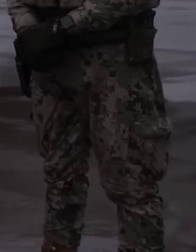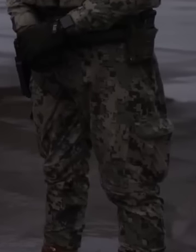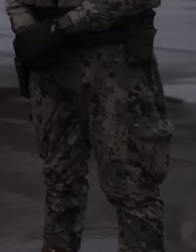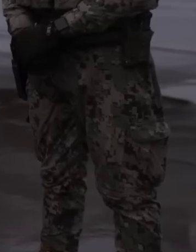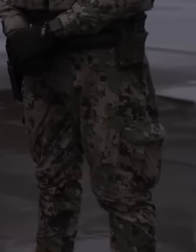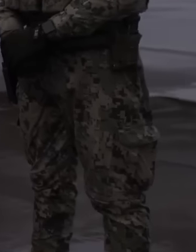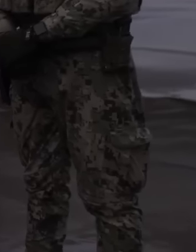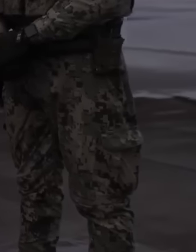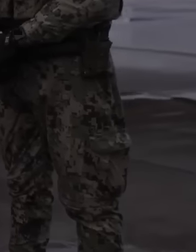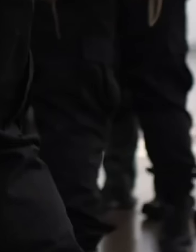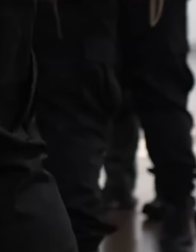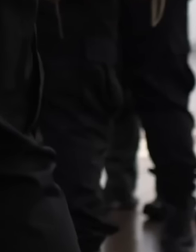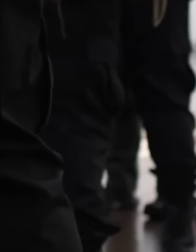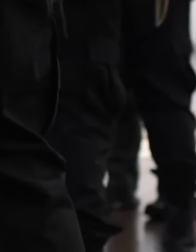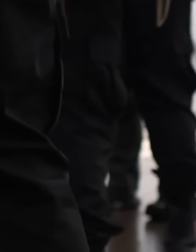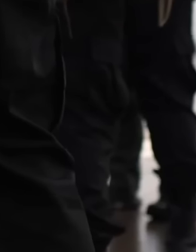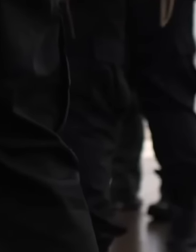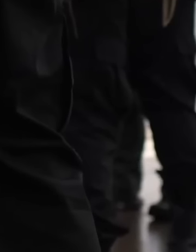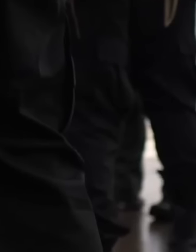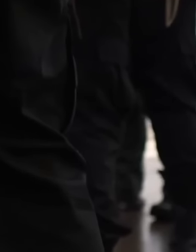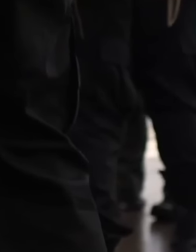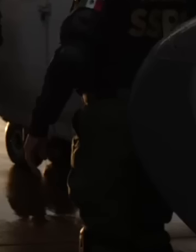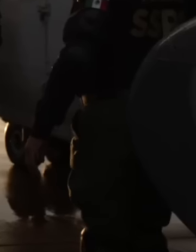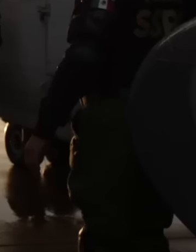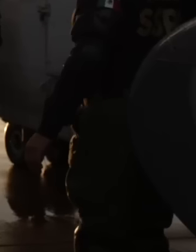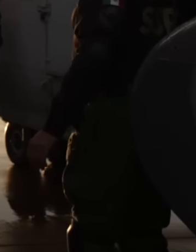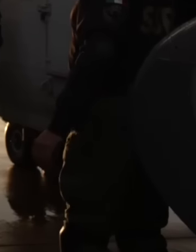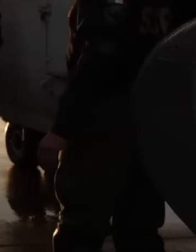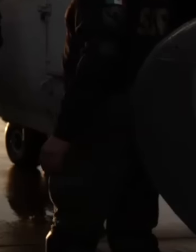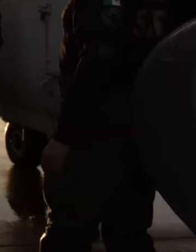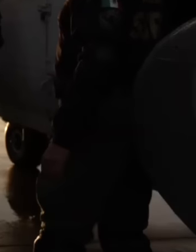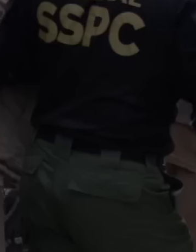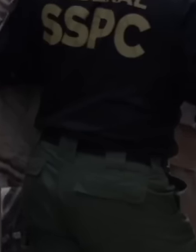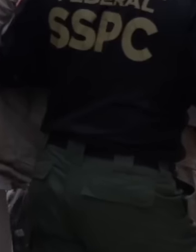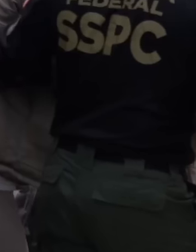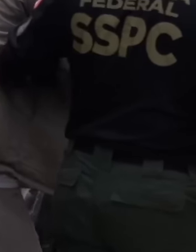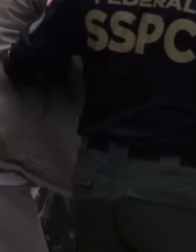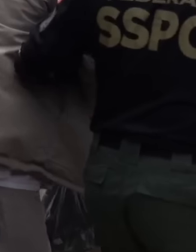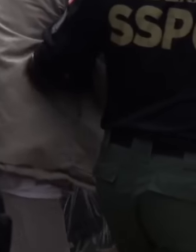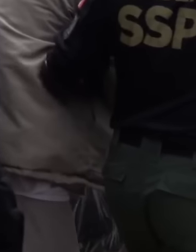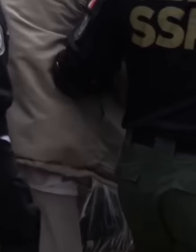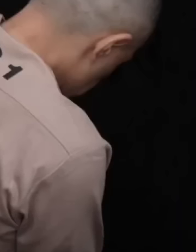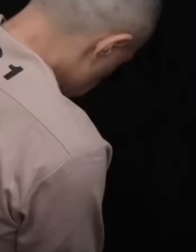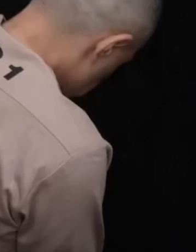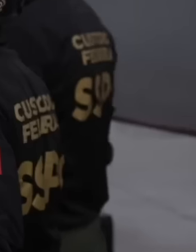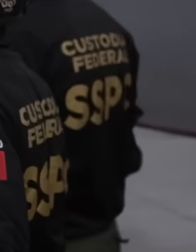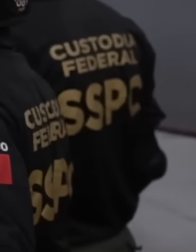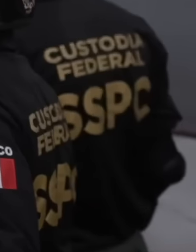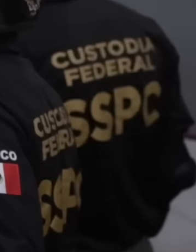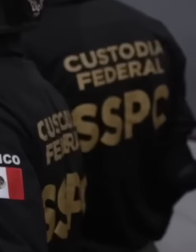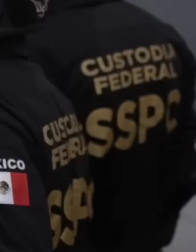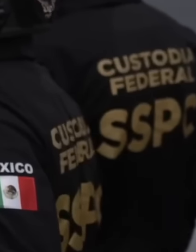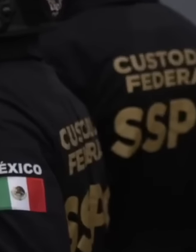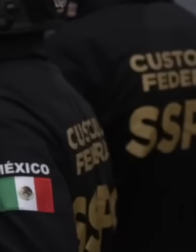las cárceles y que ya no harán daño a las familias mexicanas. Esto es lo que significa inteligencia sobre fuerza